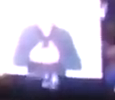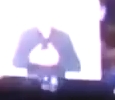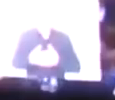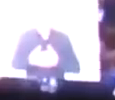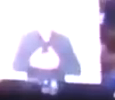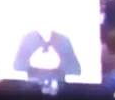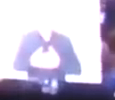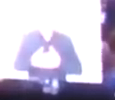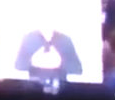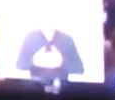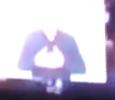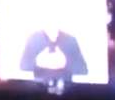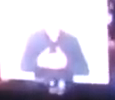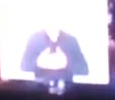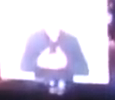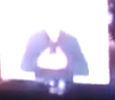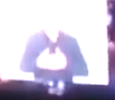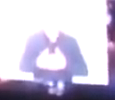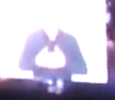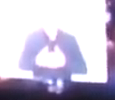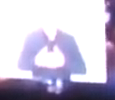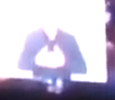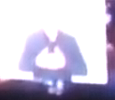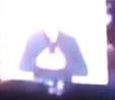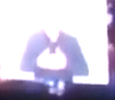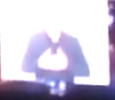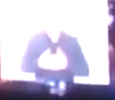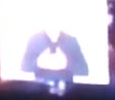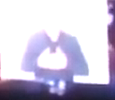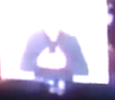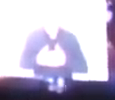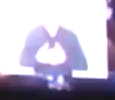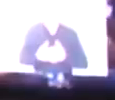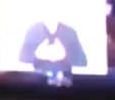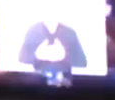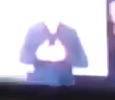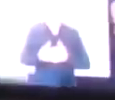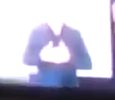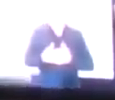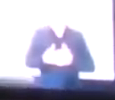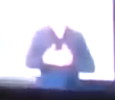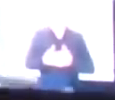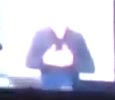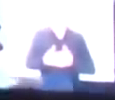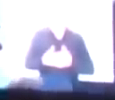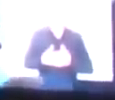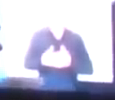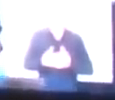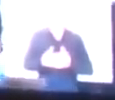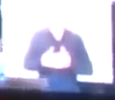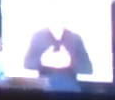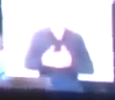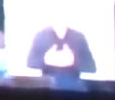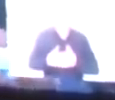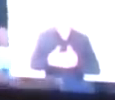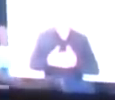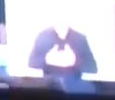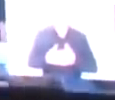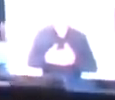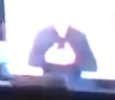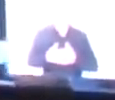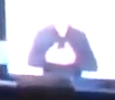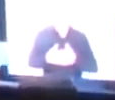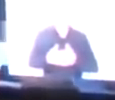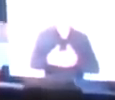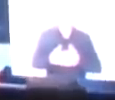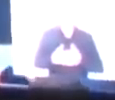presionado a mí nunca me han incrementado mis 5 centavos hay mucho menos de lo que yo merecía en